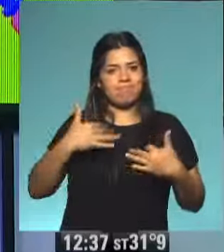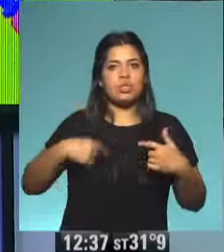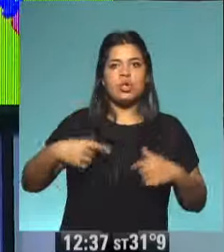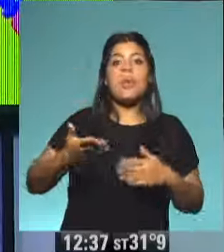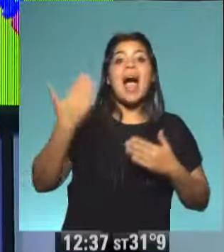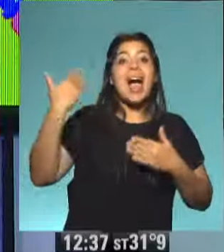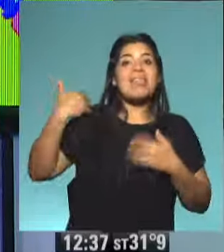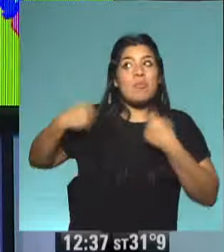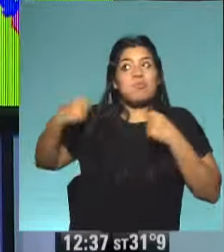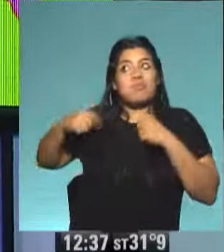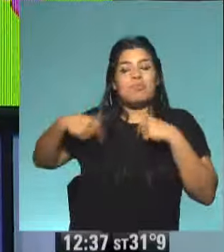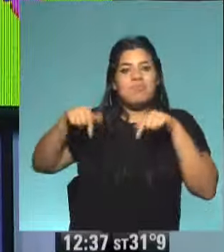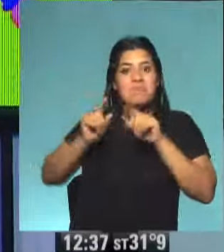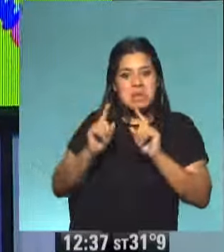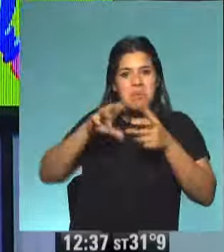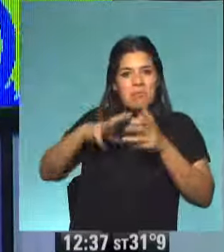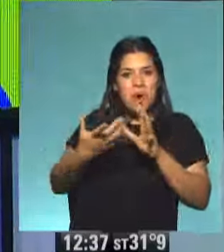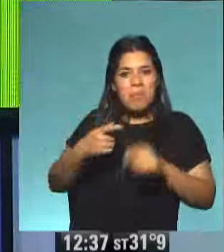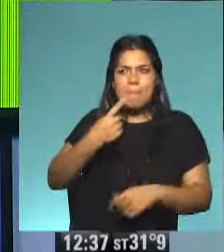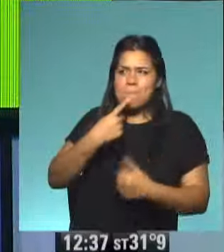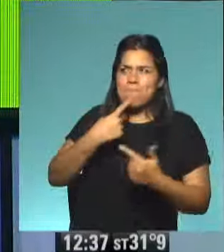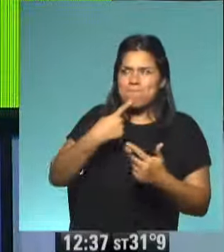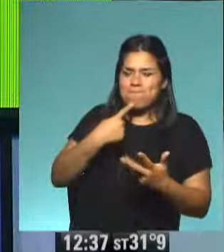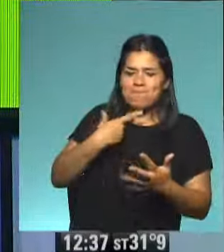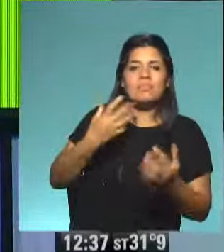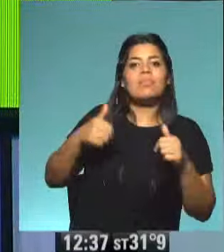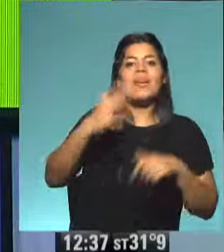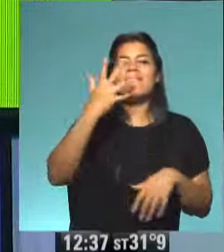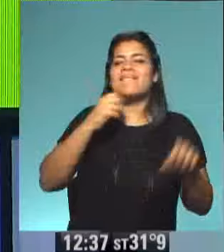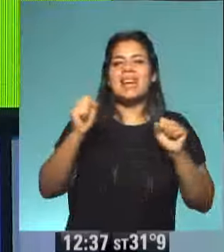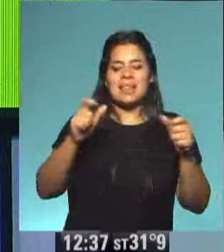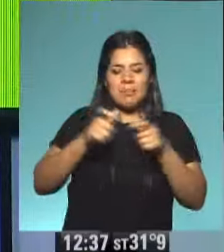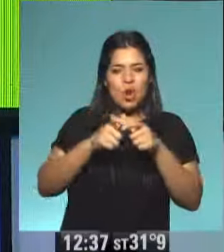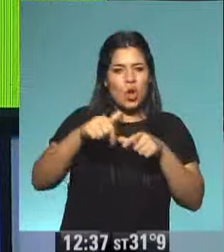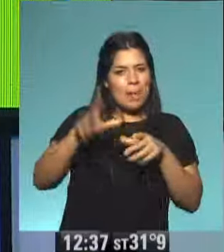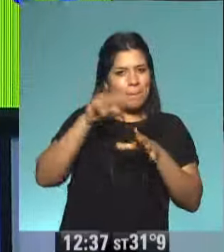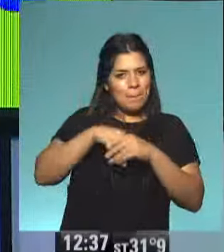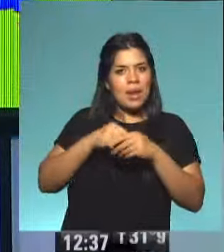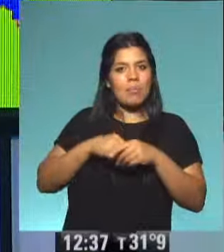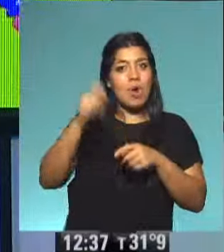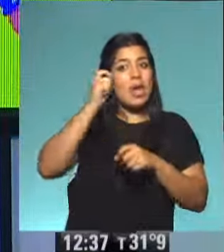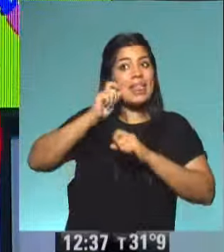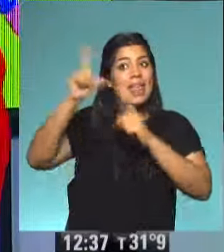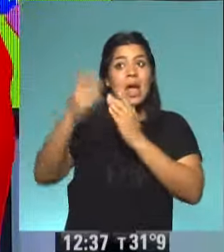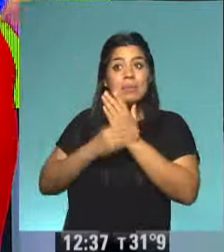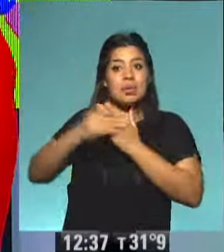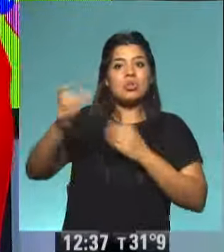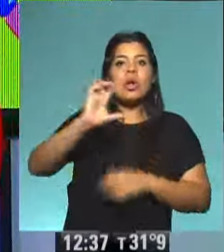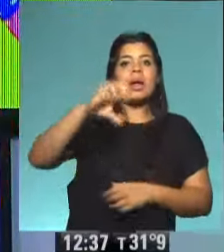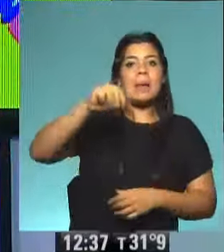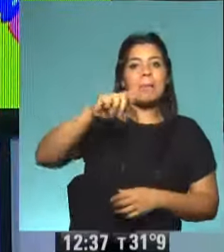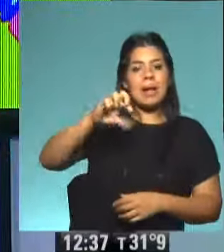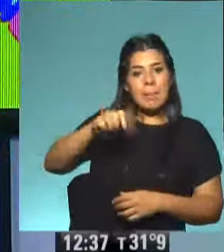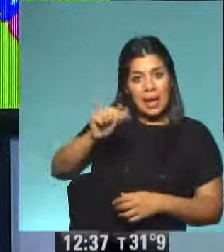venía haciendo antes y me encanta haber estado en este programa, que pensar que es una idea del Ministerio de Educación, Pacapaca, Encuentro, son